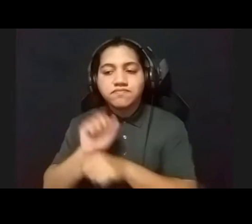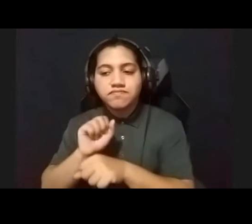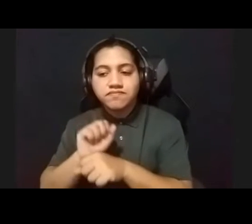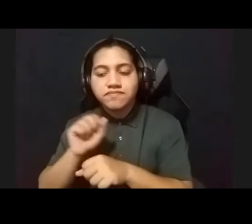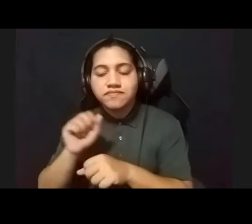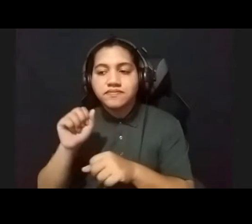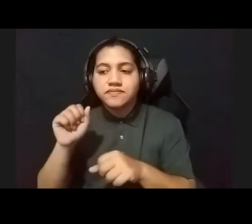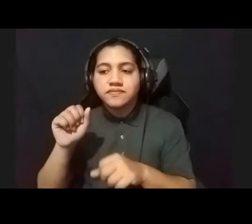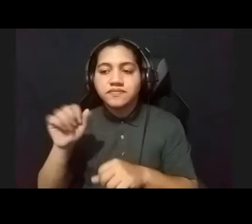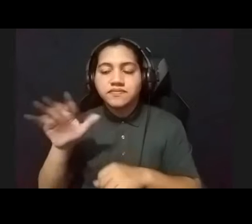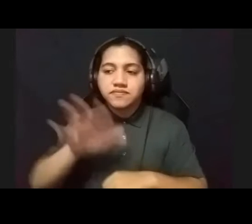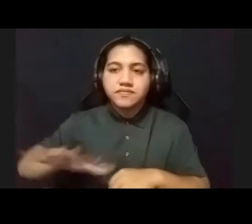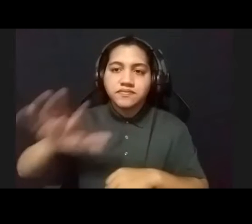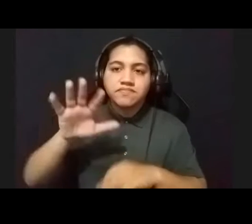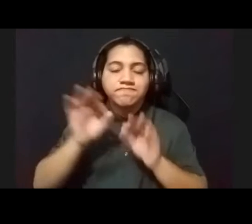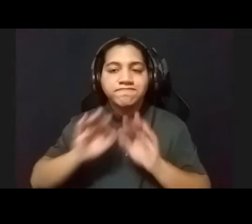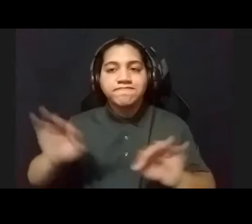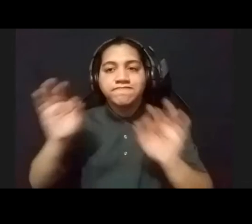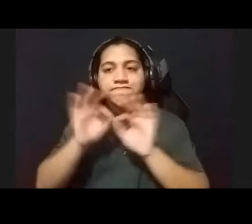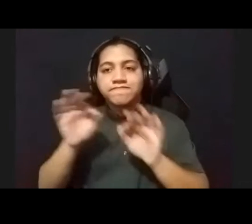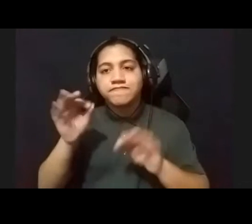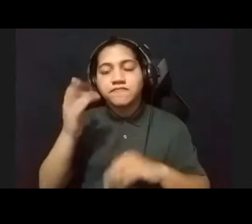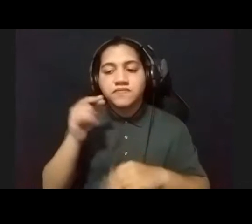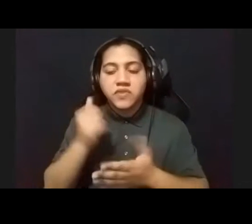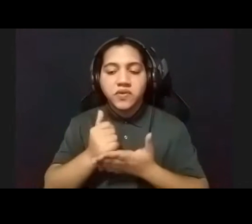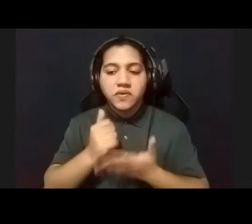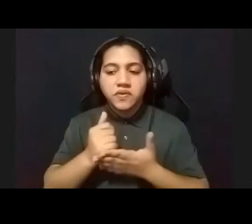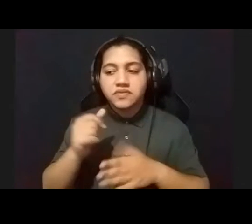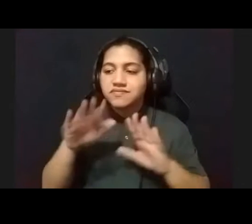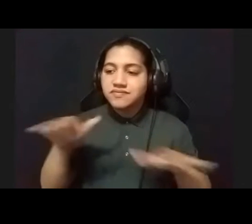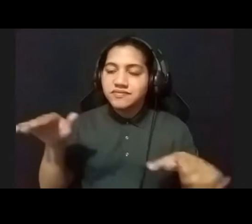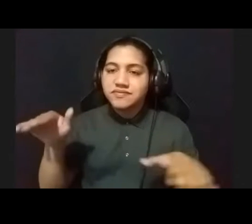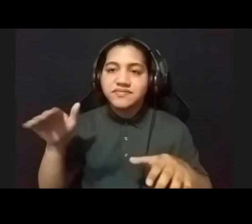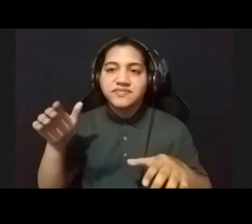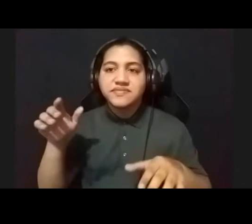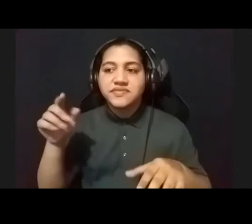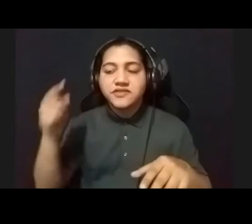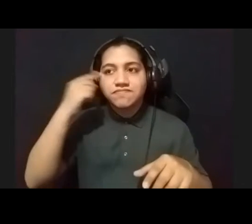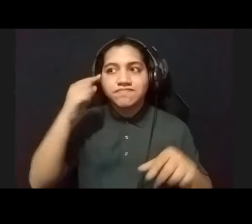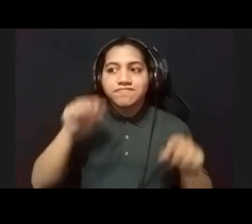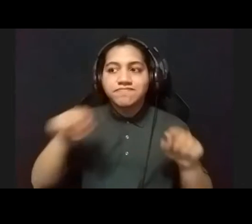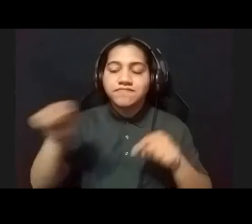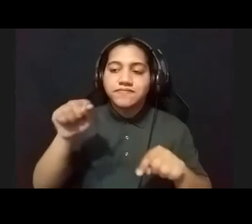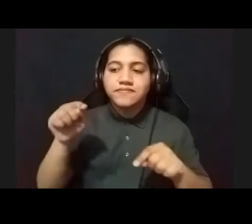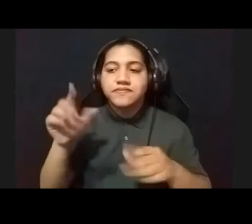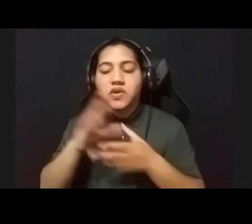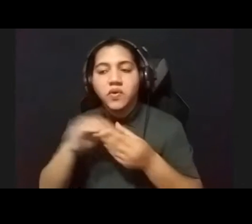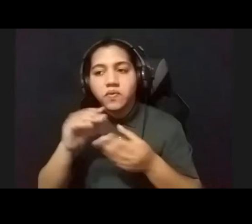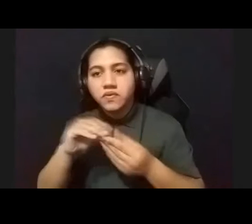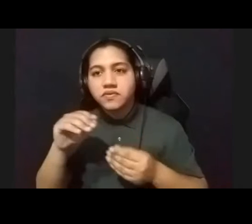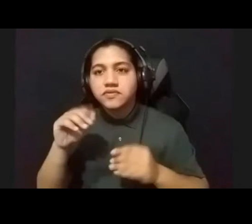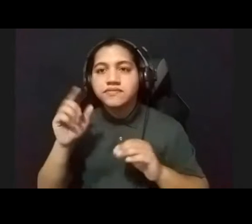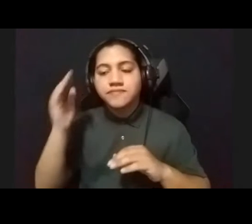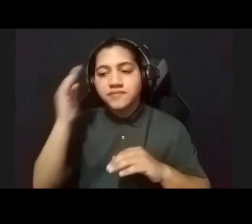de la geografía para mí es bien importante porque ayudamos a los niños a que se ubiquen y ubiquen los cuentos y sepamos